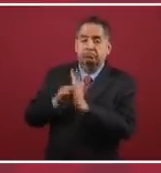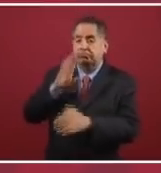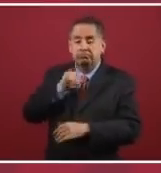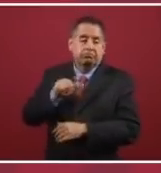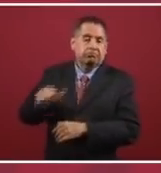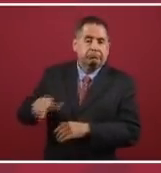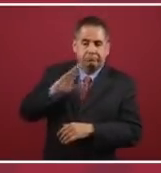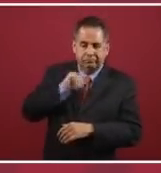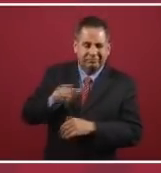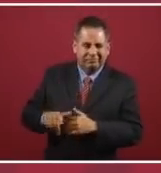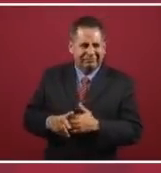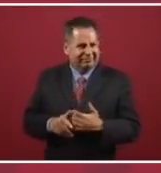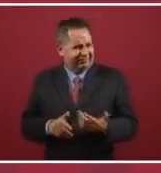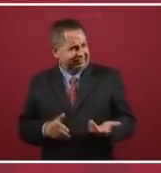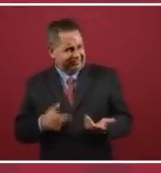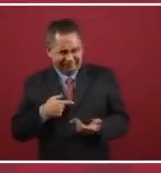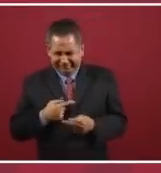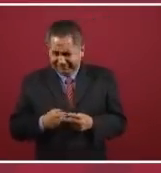la calificación.